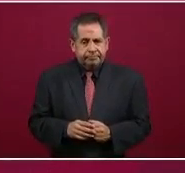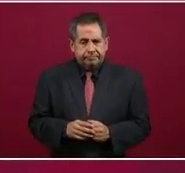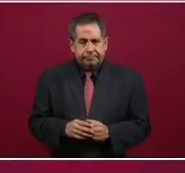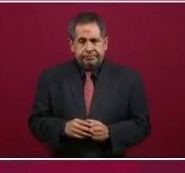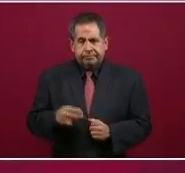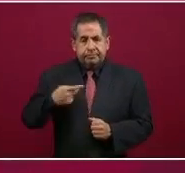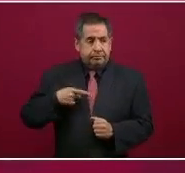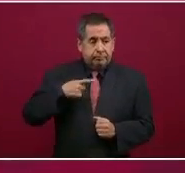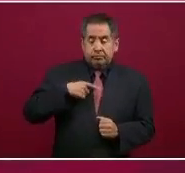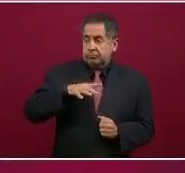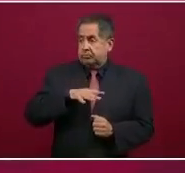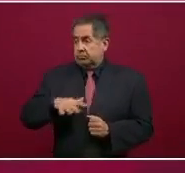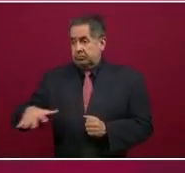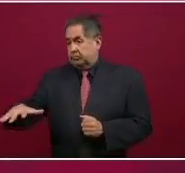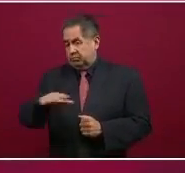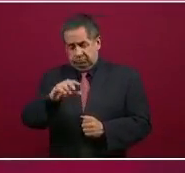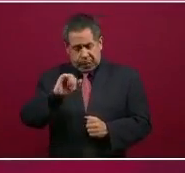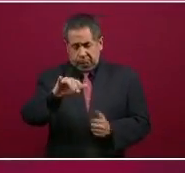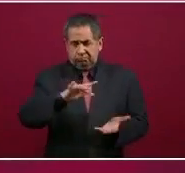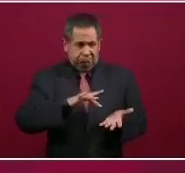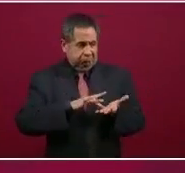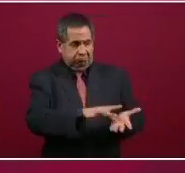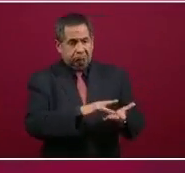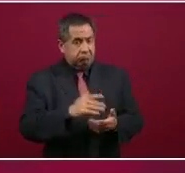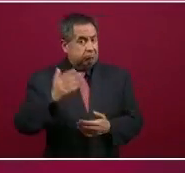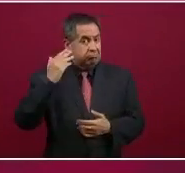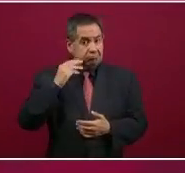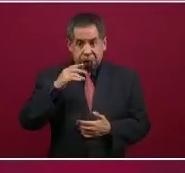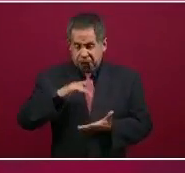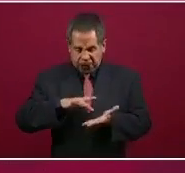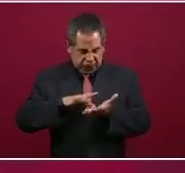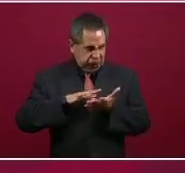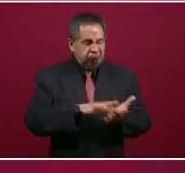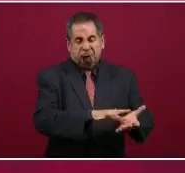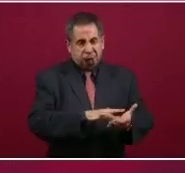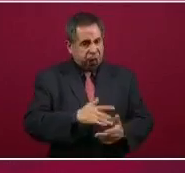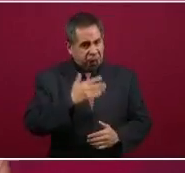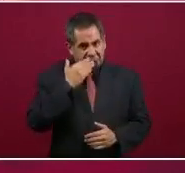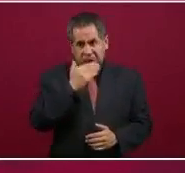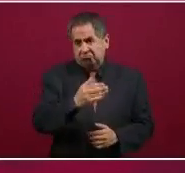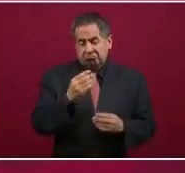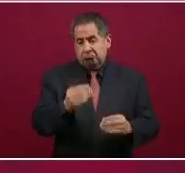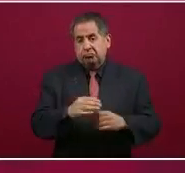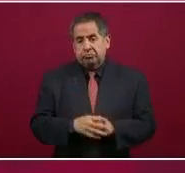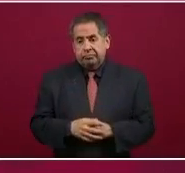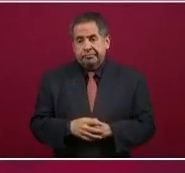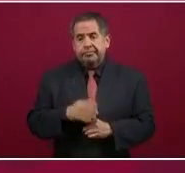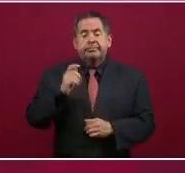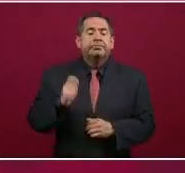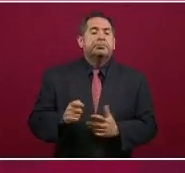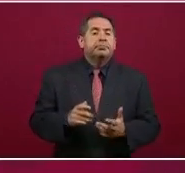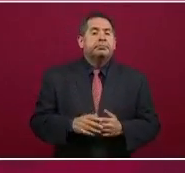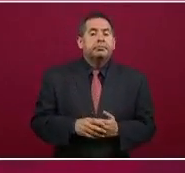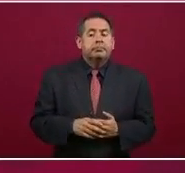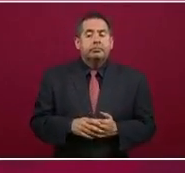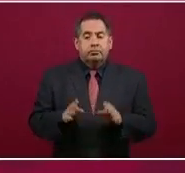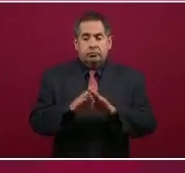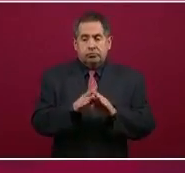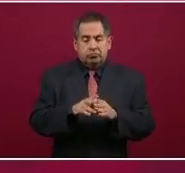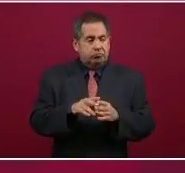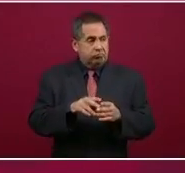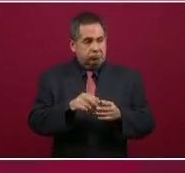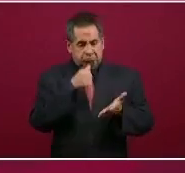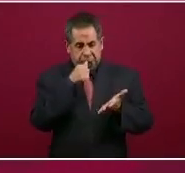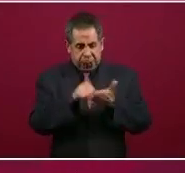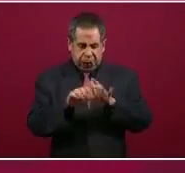la gente está apoyando, como nunca se había visto, a partir de que se dio a